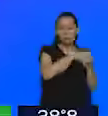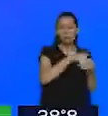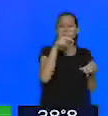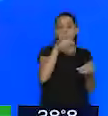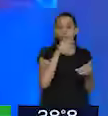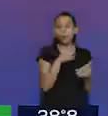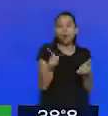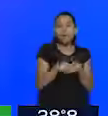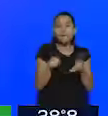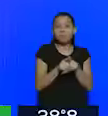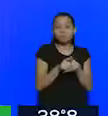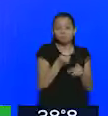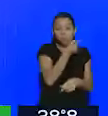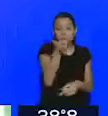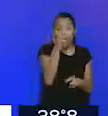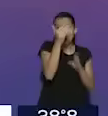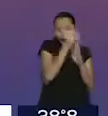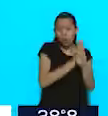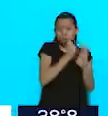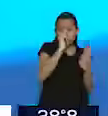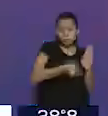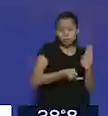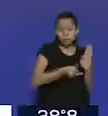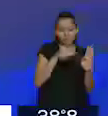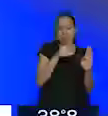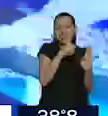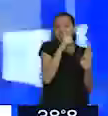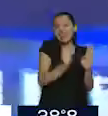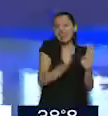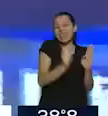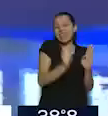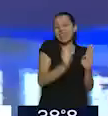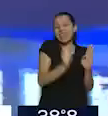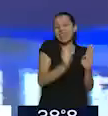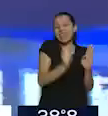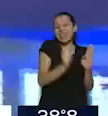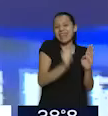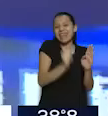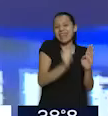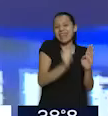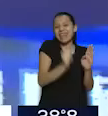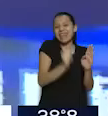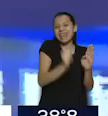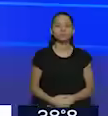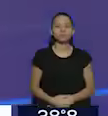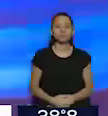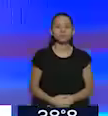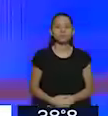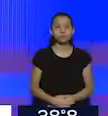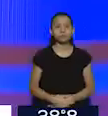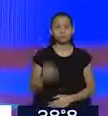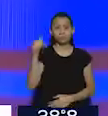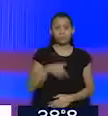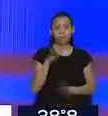Exactamente lo mismo el descuento de ese día y lo habrán reflejado en el bono de sueldo Hay una movilización que está